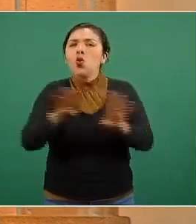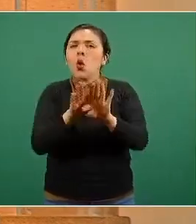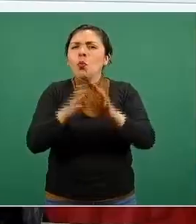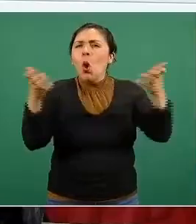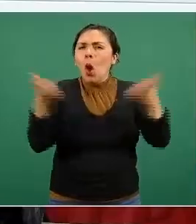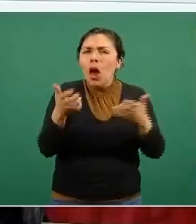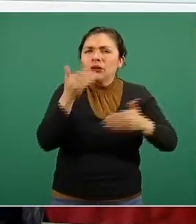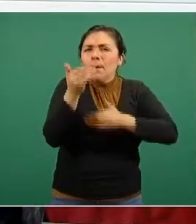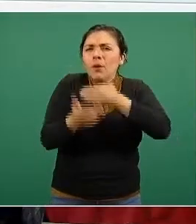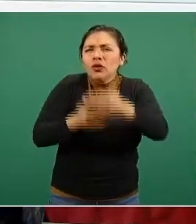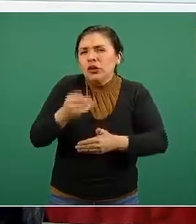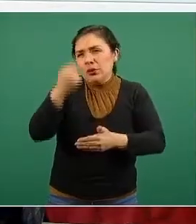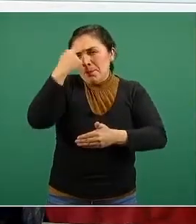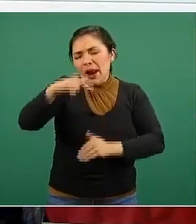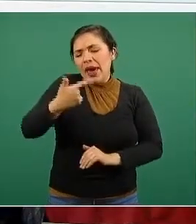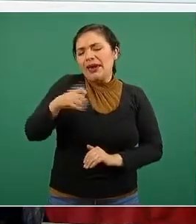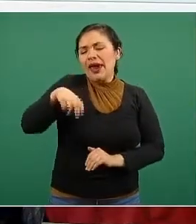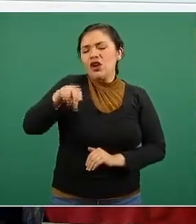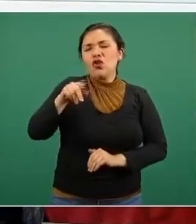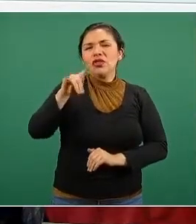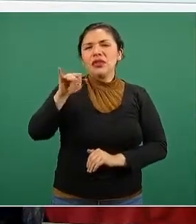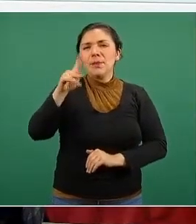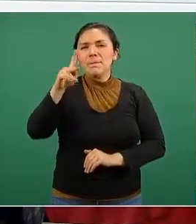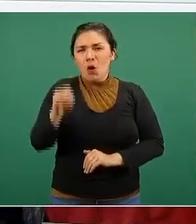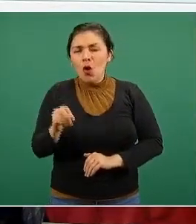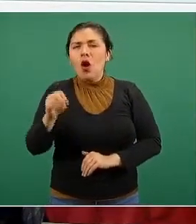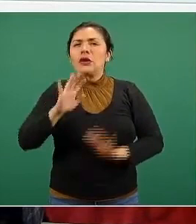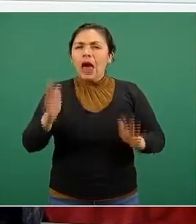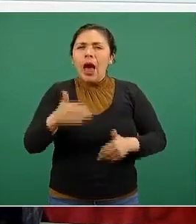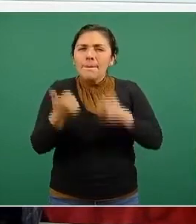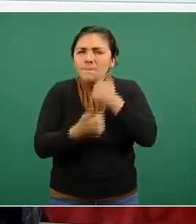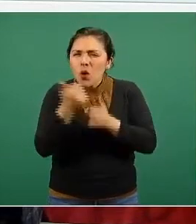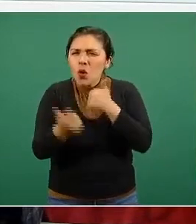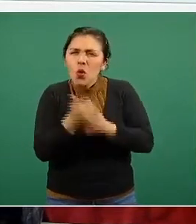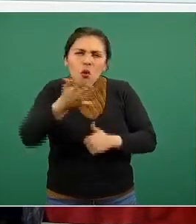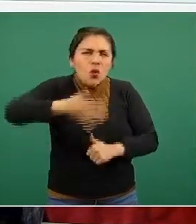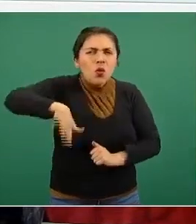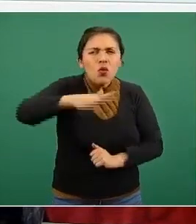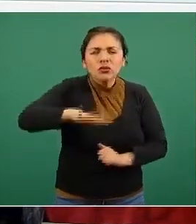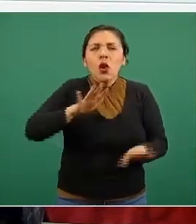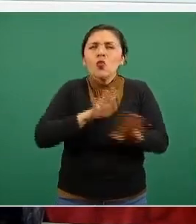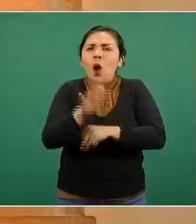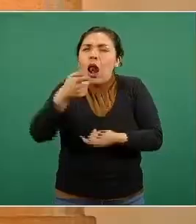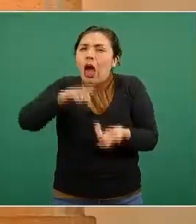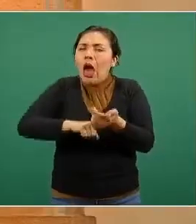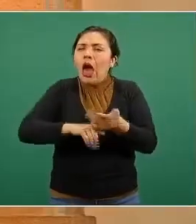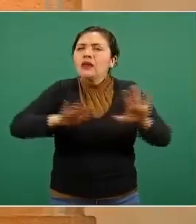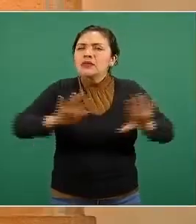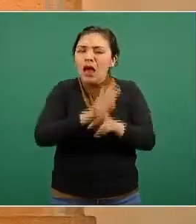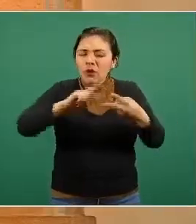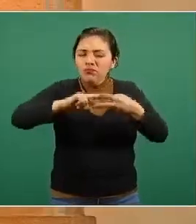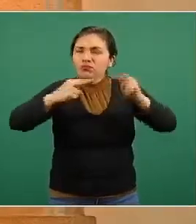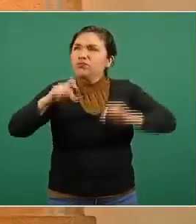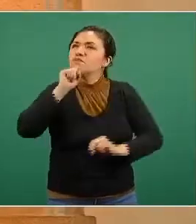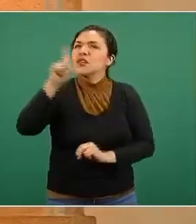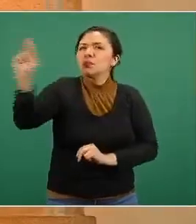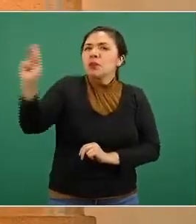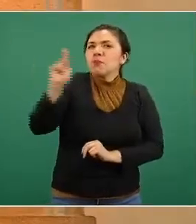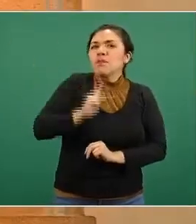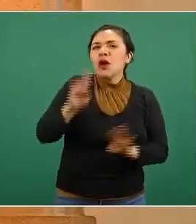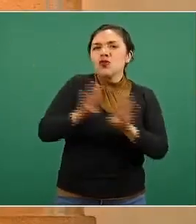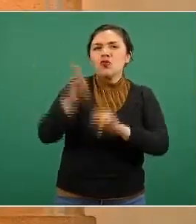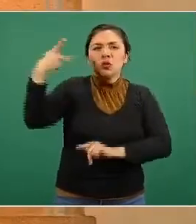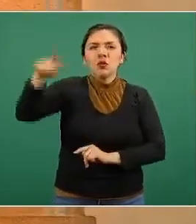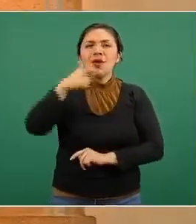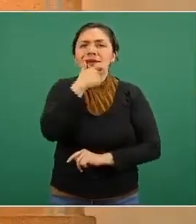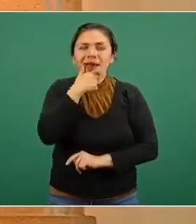de genotipificación, ha buscado las mutaciones correspondientes a la variable del Reino Unido. Son un poco más de